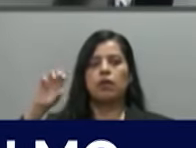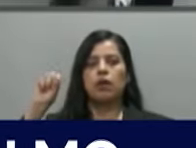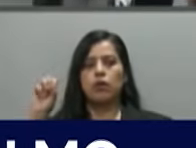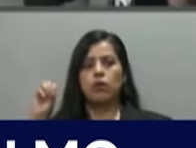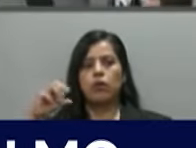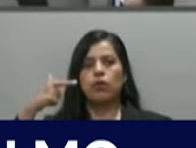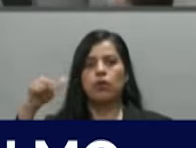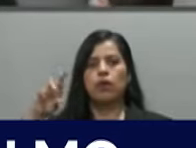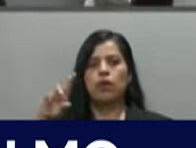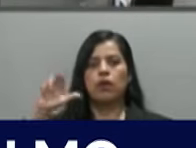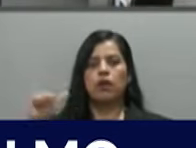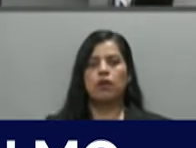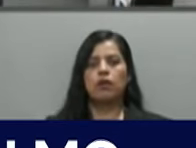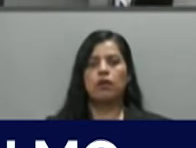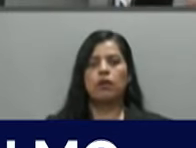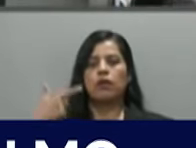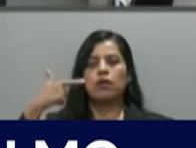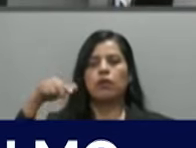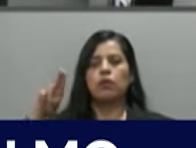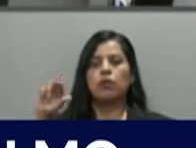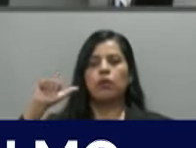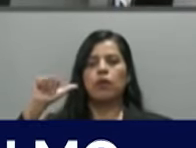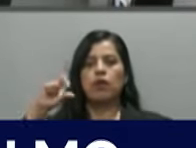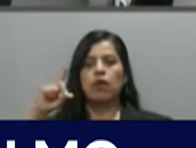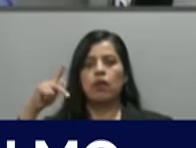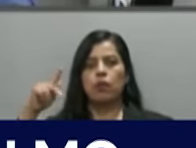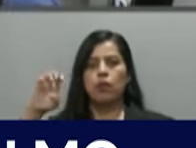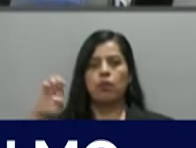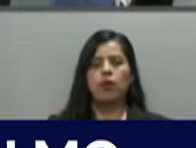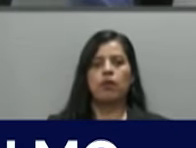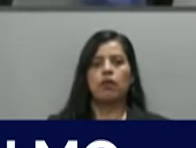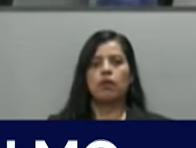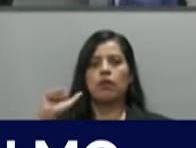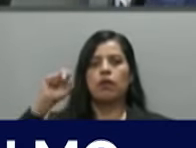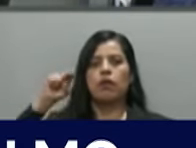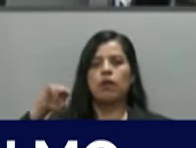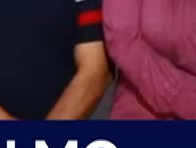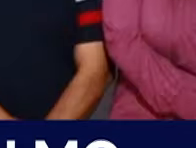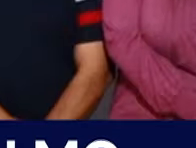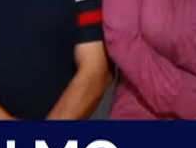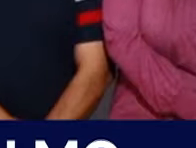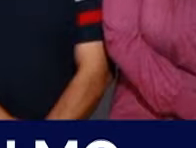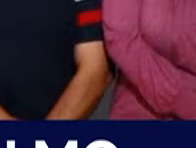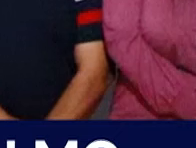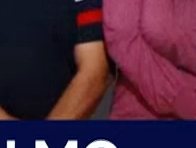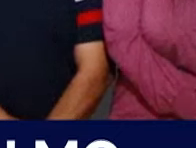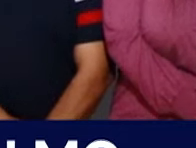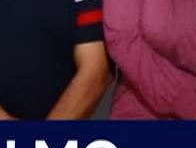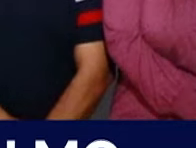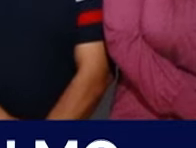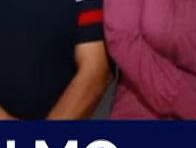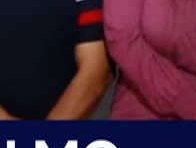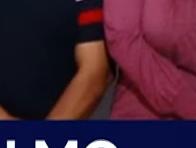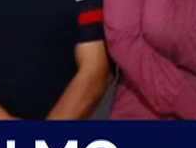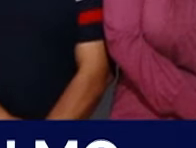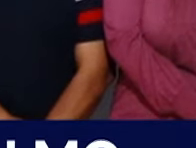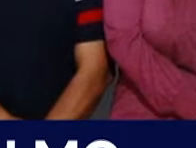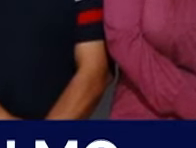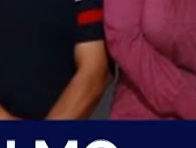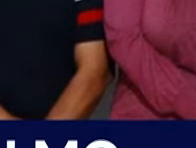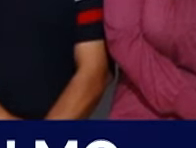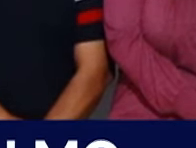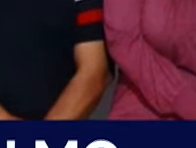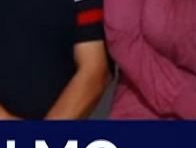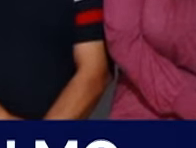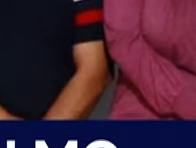diputado, pues la mayoría de ellos argumenta que acude a las comisiones del Congreso. No, nosotros pedimos que se descontaran